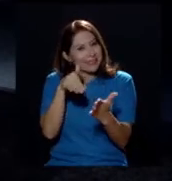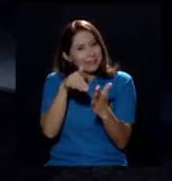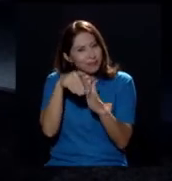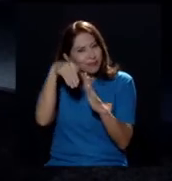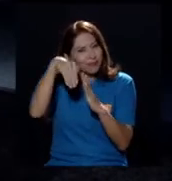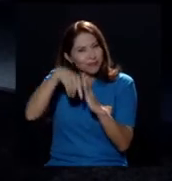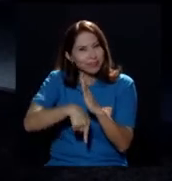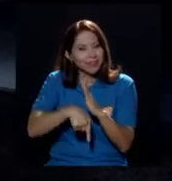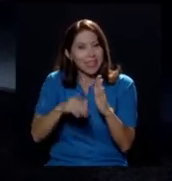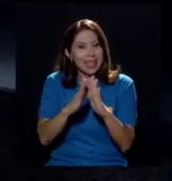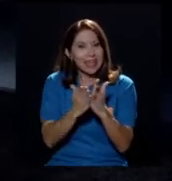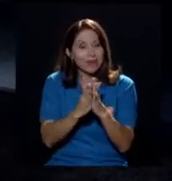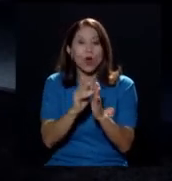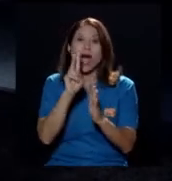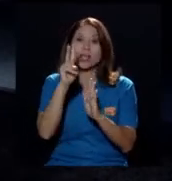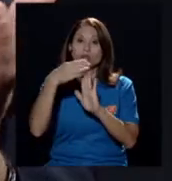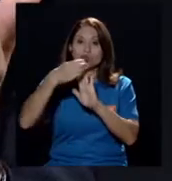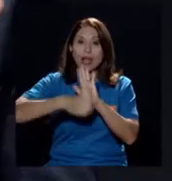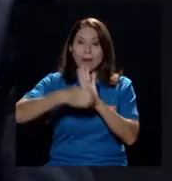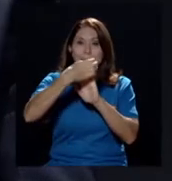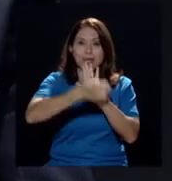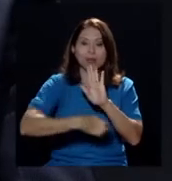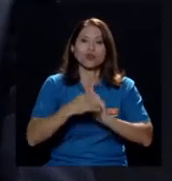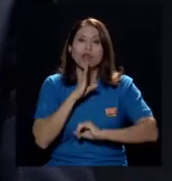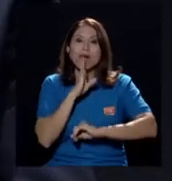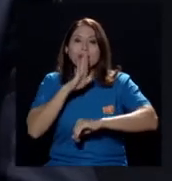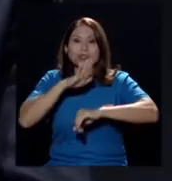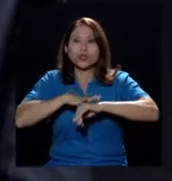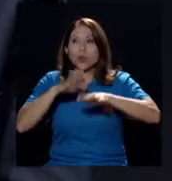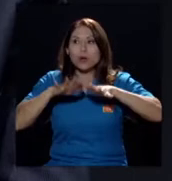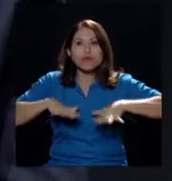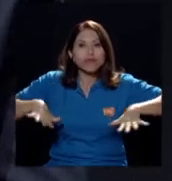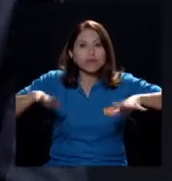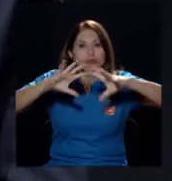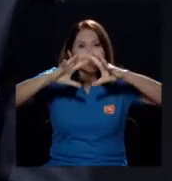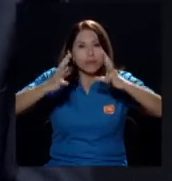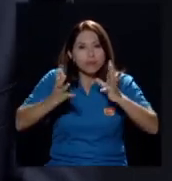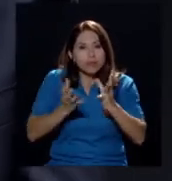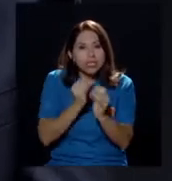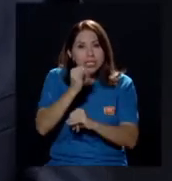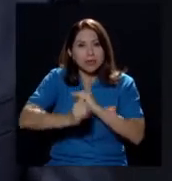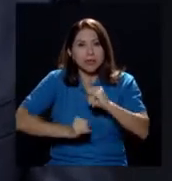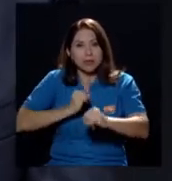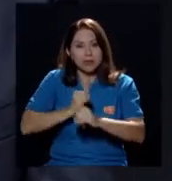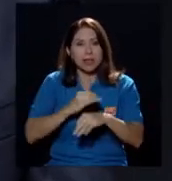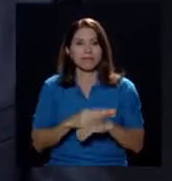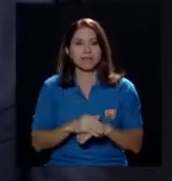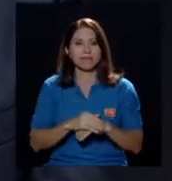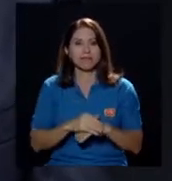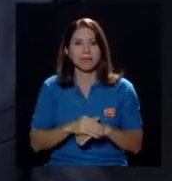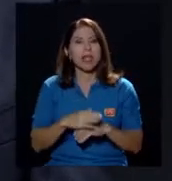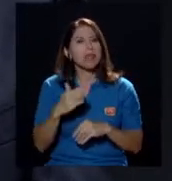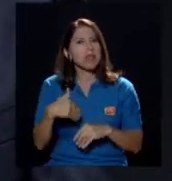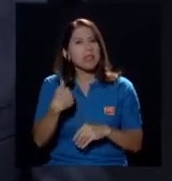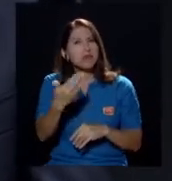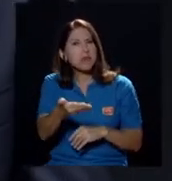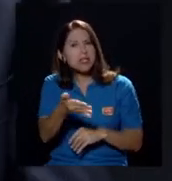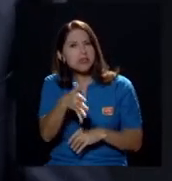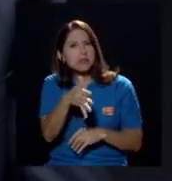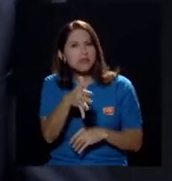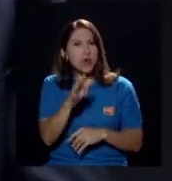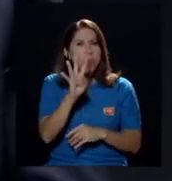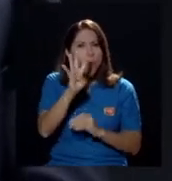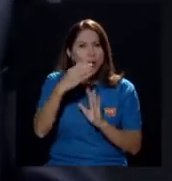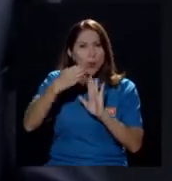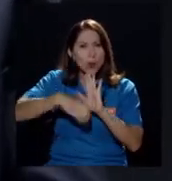capítulos dedicados al entorno internacional o sea al mundo en que estamos después hay unos cuatro capítulos